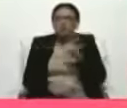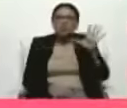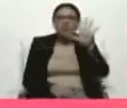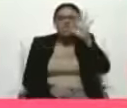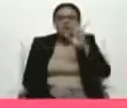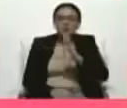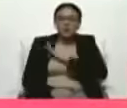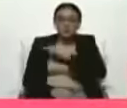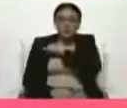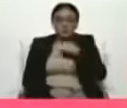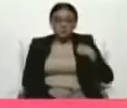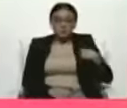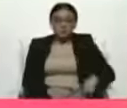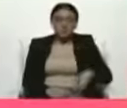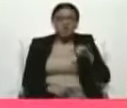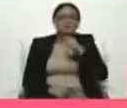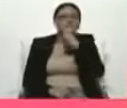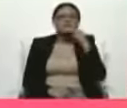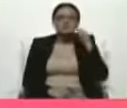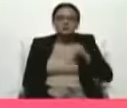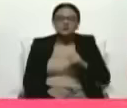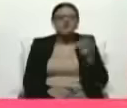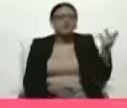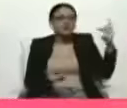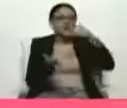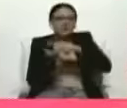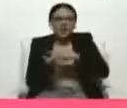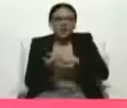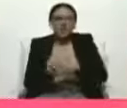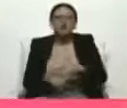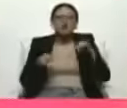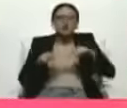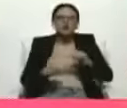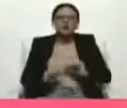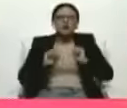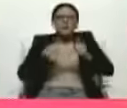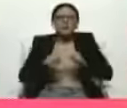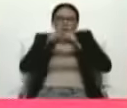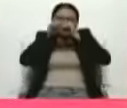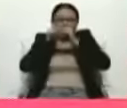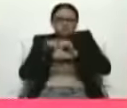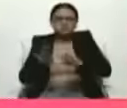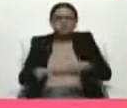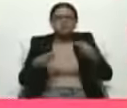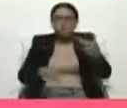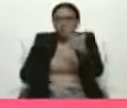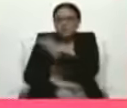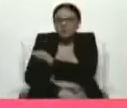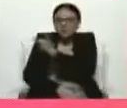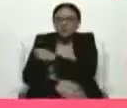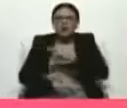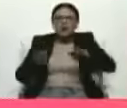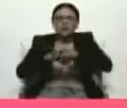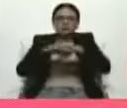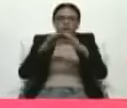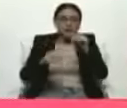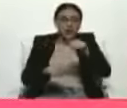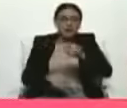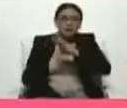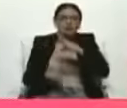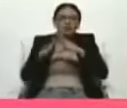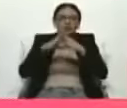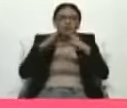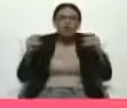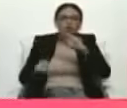rusas. Y comenzó una vacunación masiva de venezolanos, sumado a una política